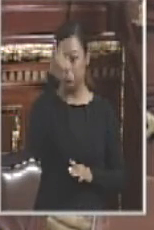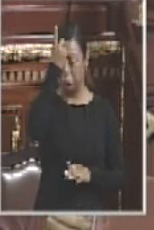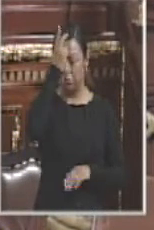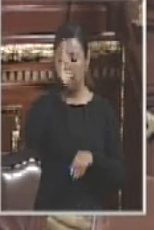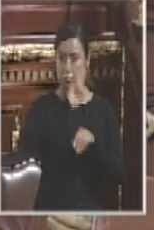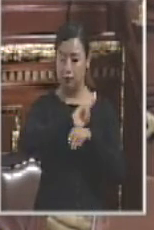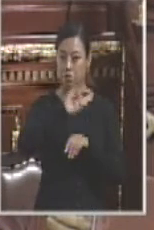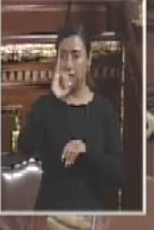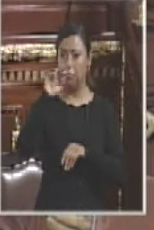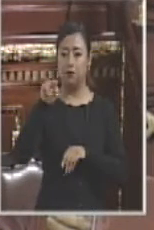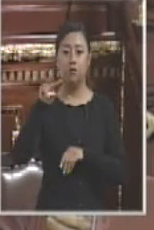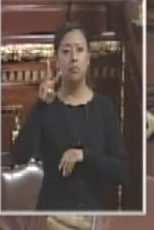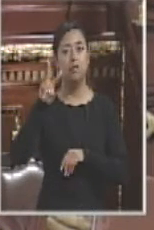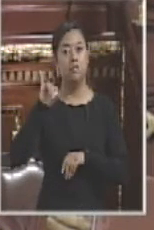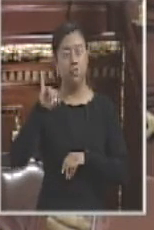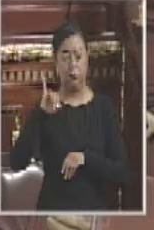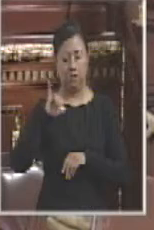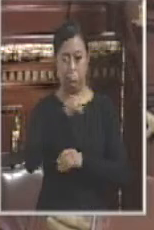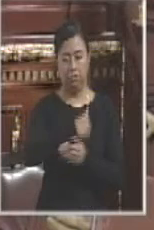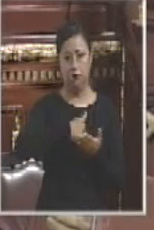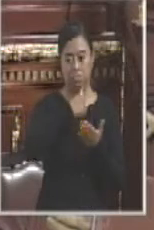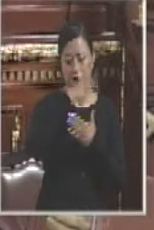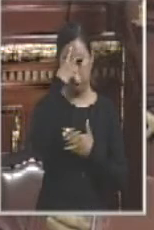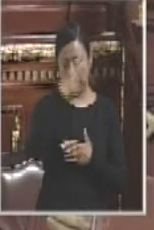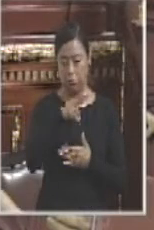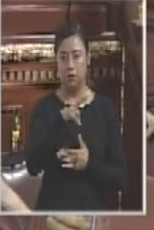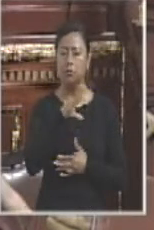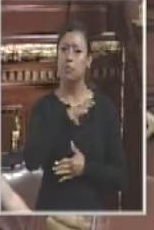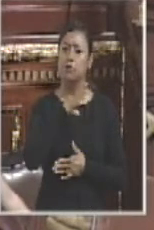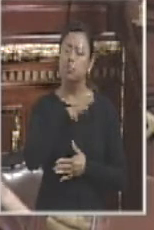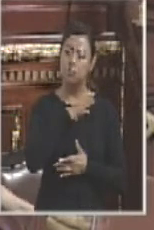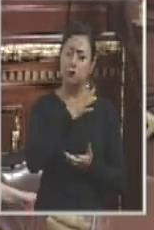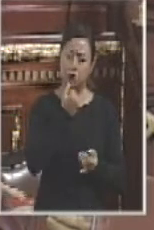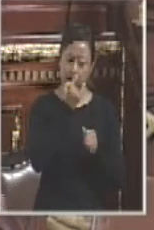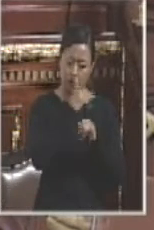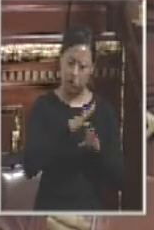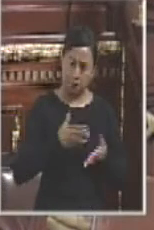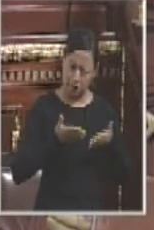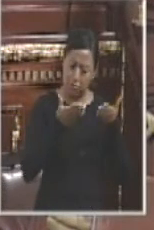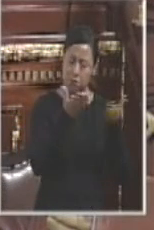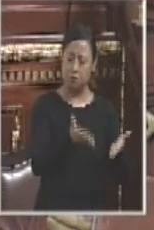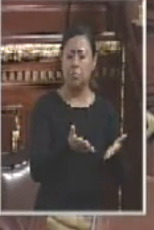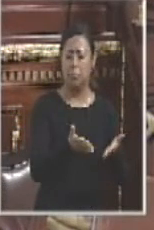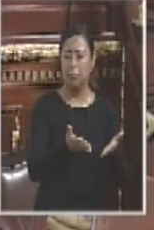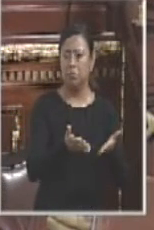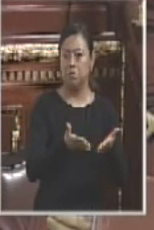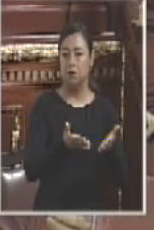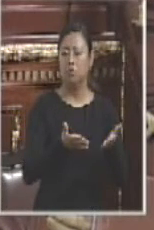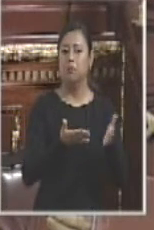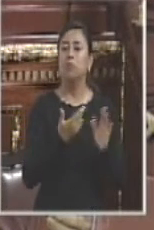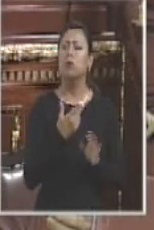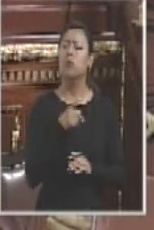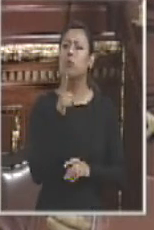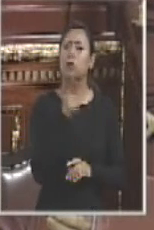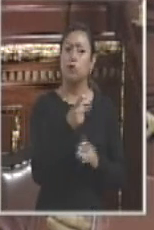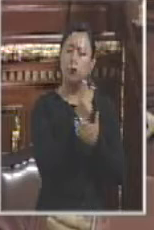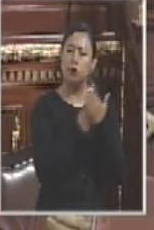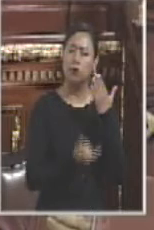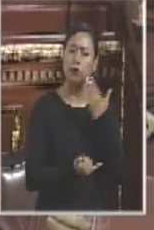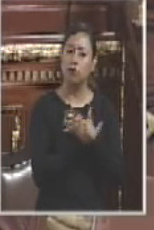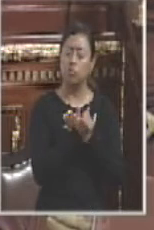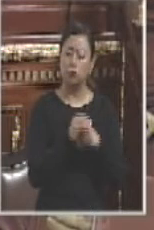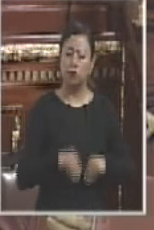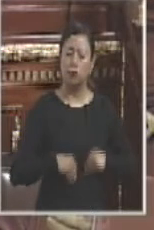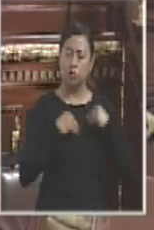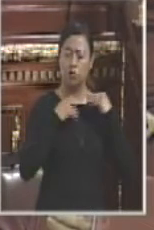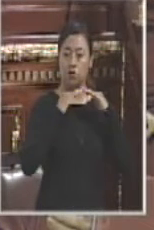del Instituto de Vivienda de la Ciudad de México tenga bien informar a este Congreso cuál es el estado que guarda el proyecto de vivienda